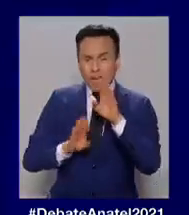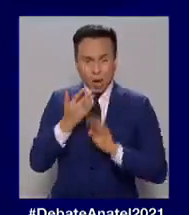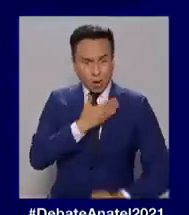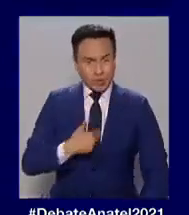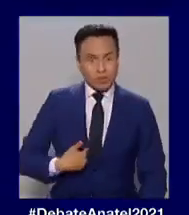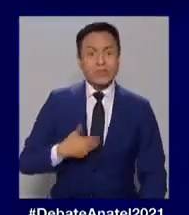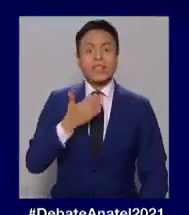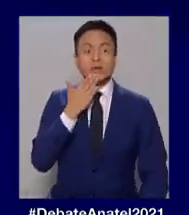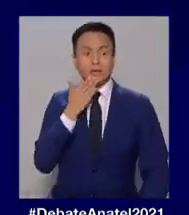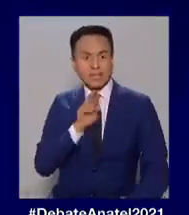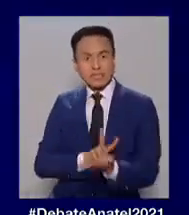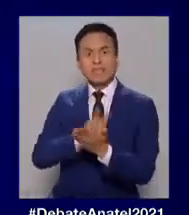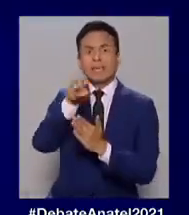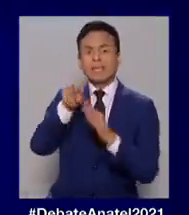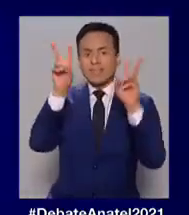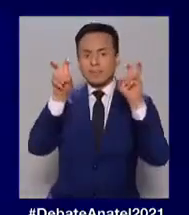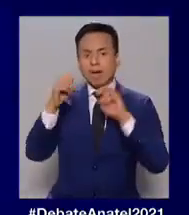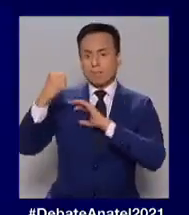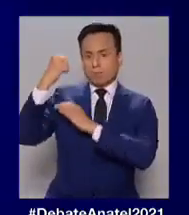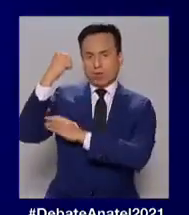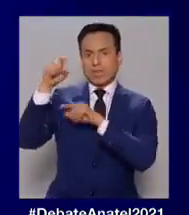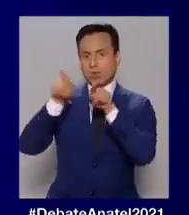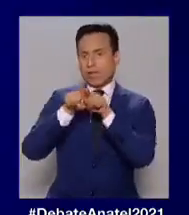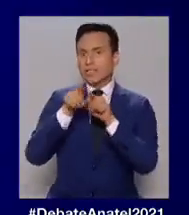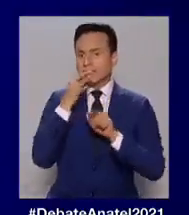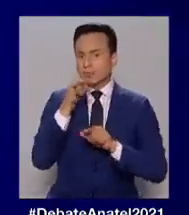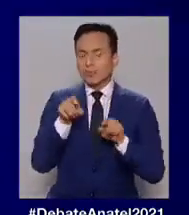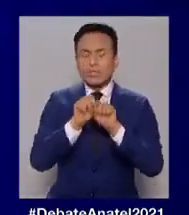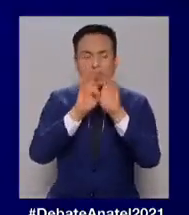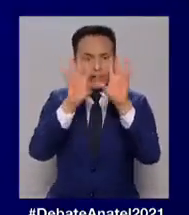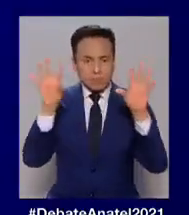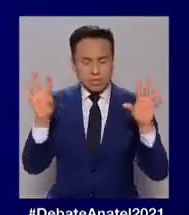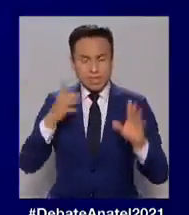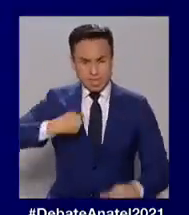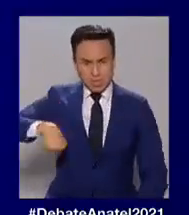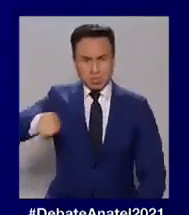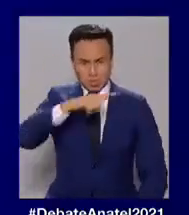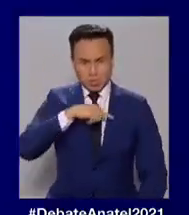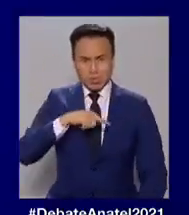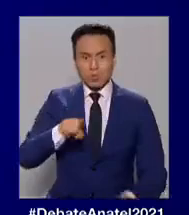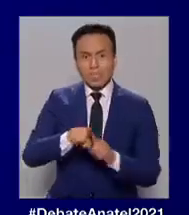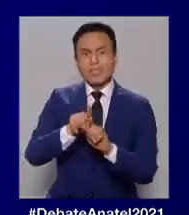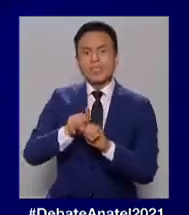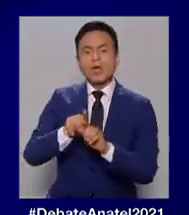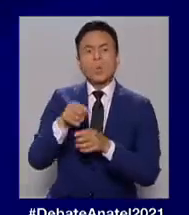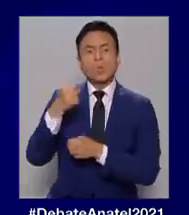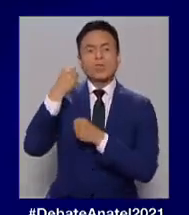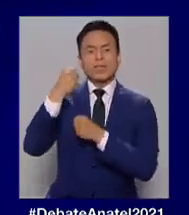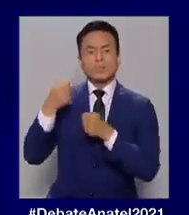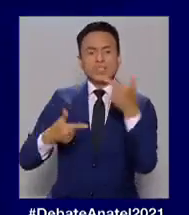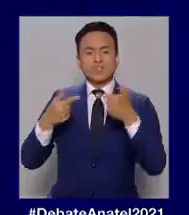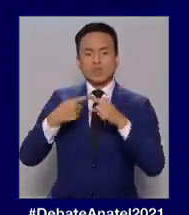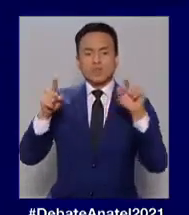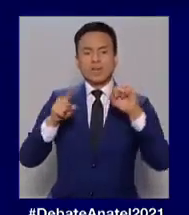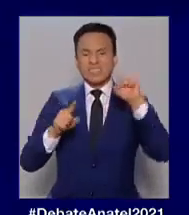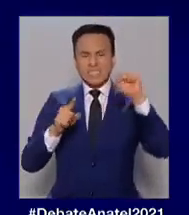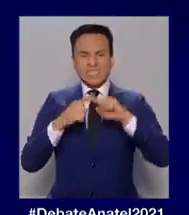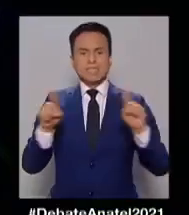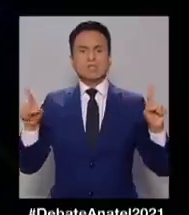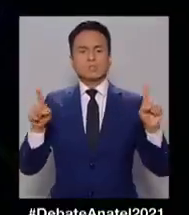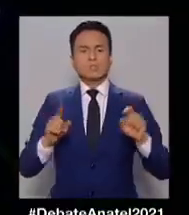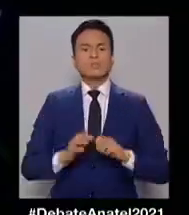gobierno vamos a saltar el tema del poder y lo decimos así claramente nosotros vamos tras un poder político distinto